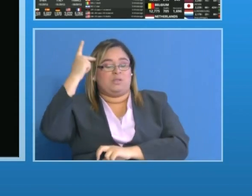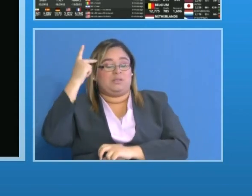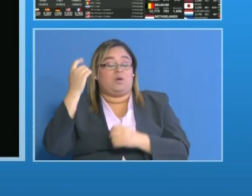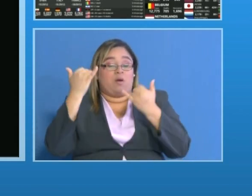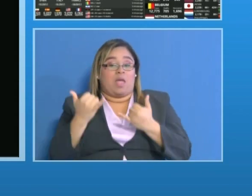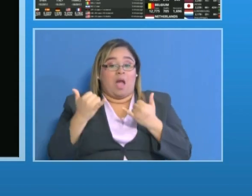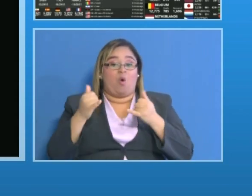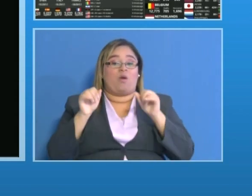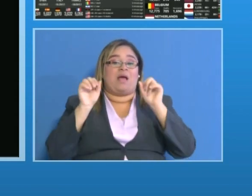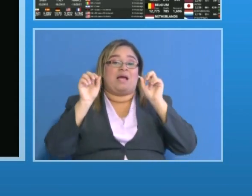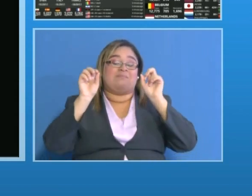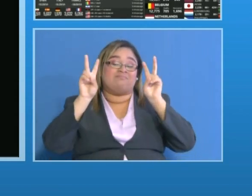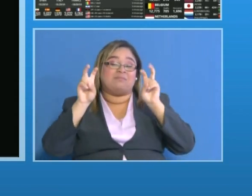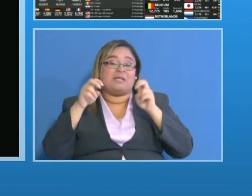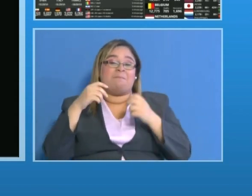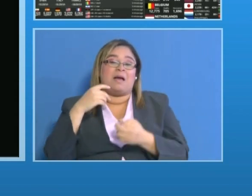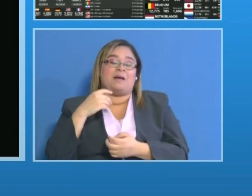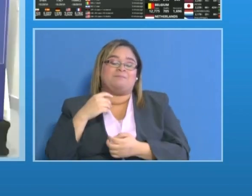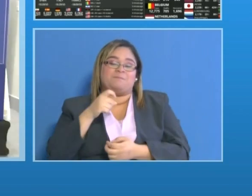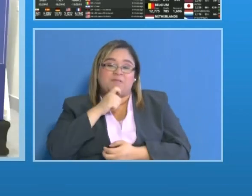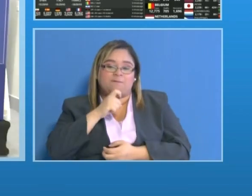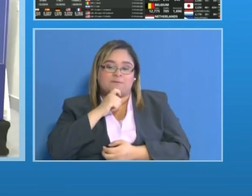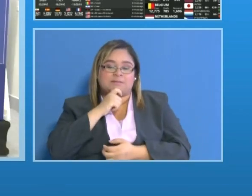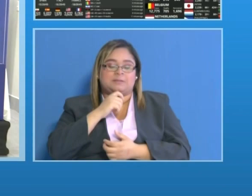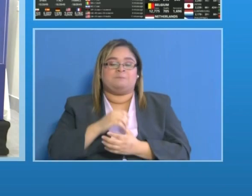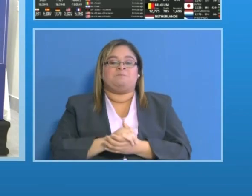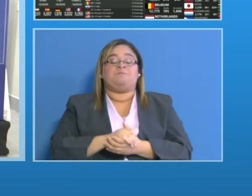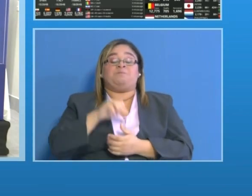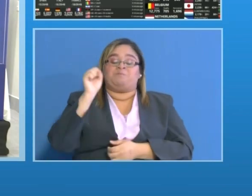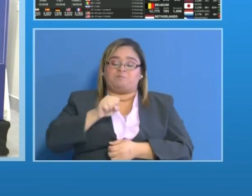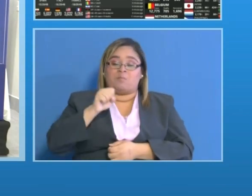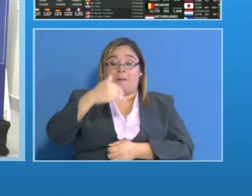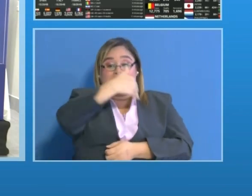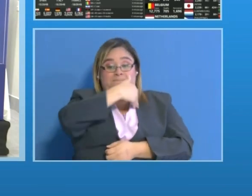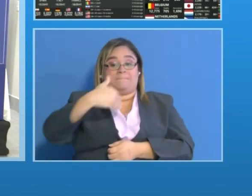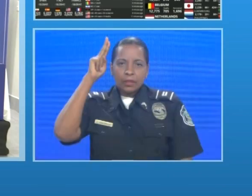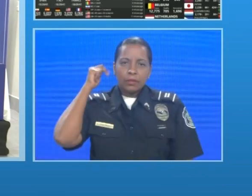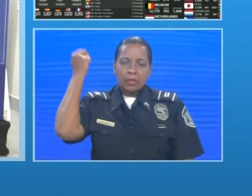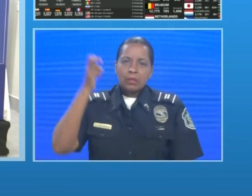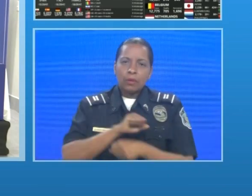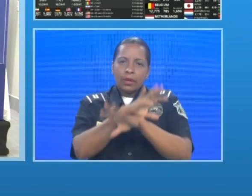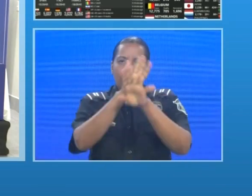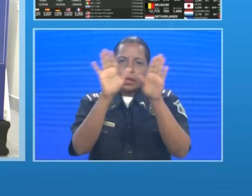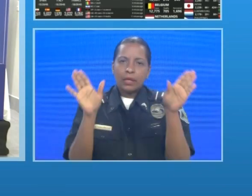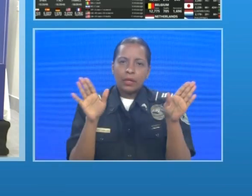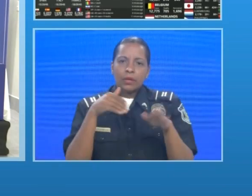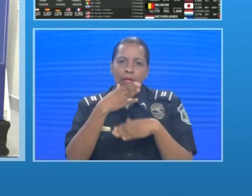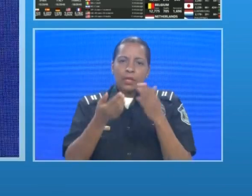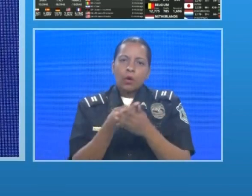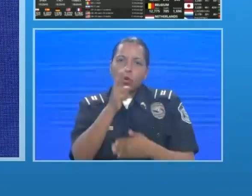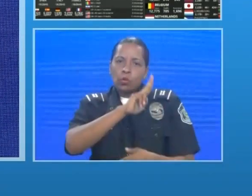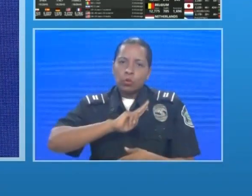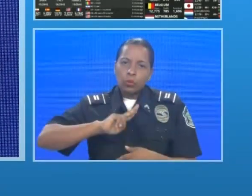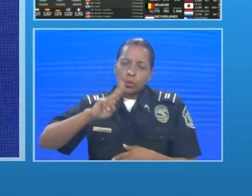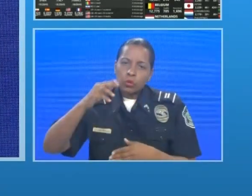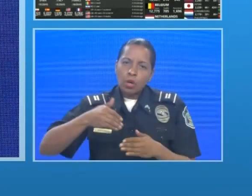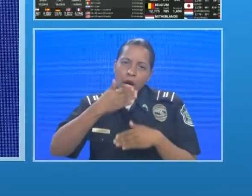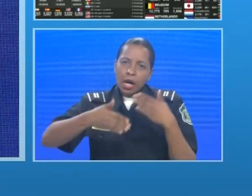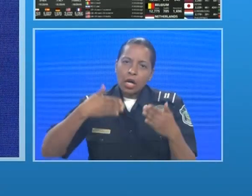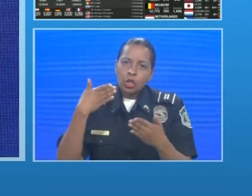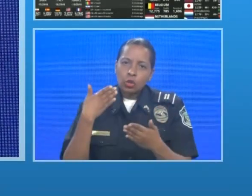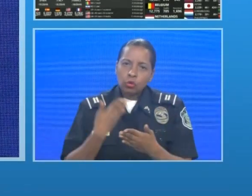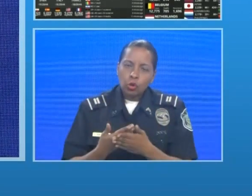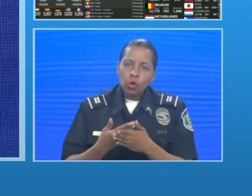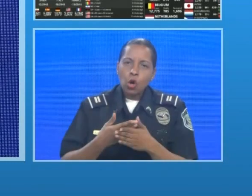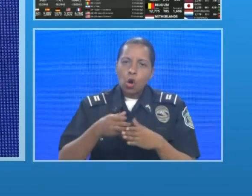críticos. Gracias. Efectivamente, el señor presidente ha sido muy claro y él hará uso posteriormente en la rueda de